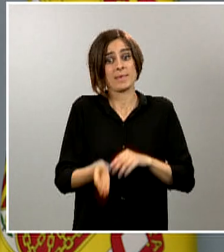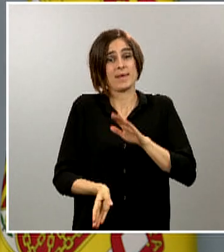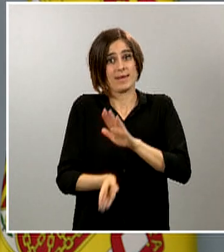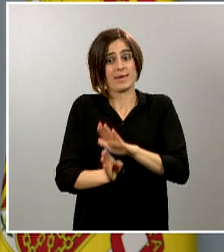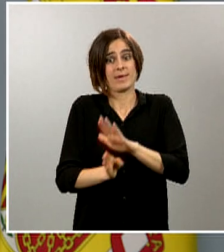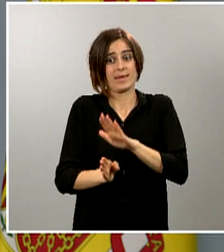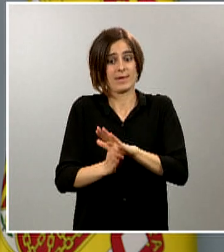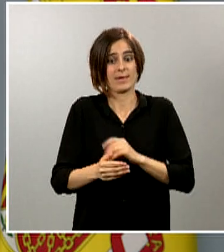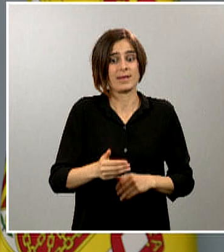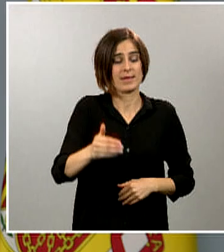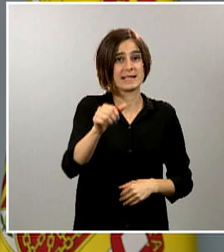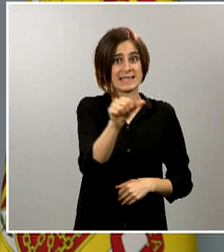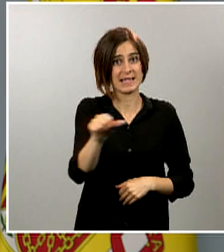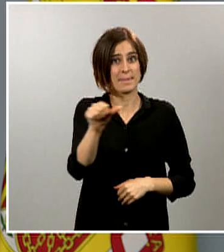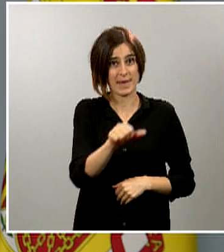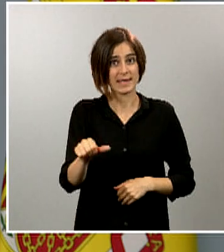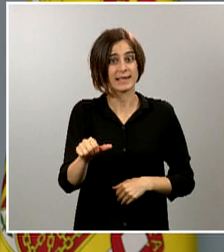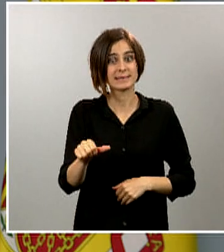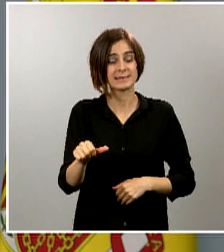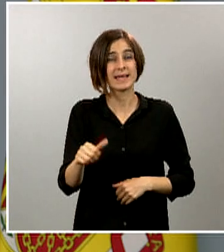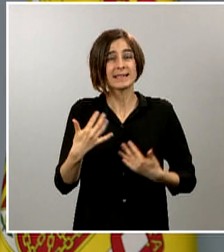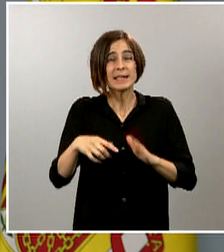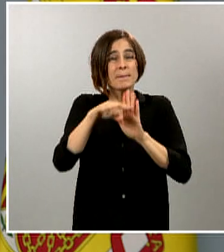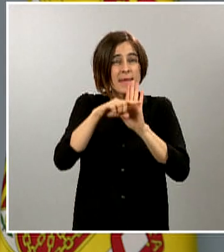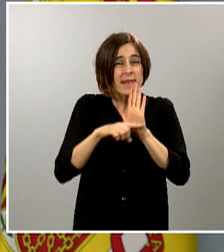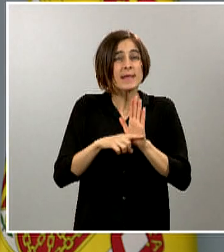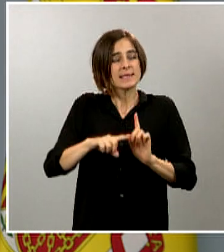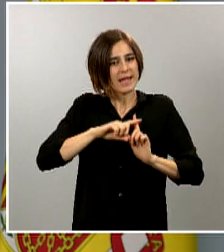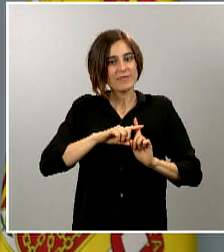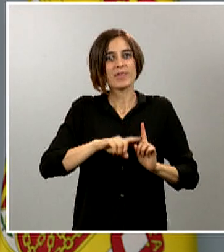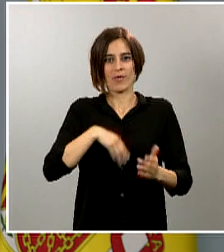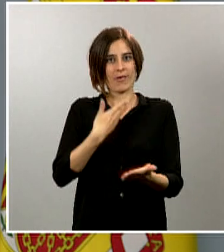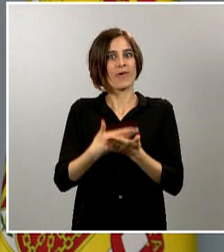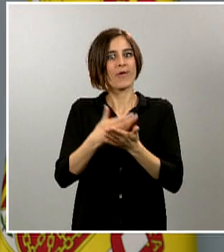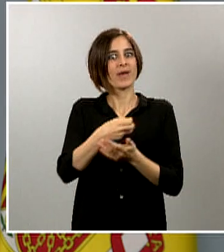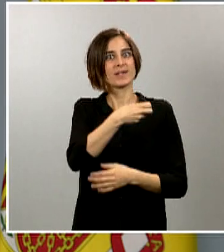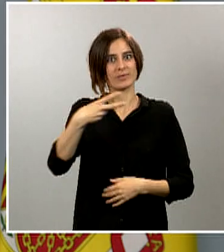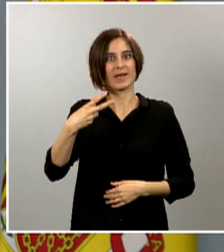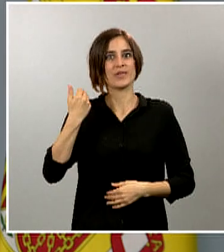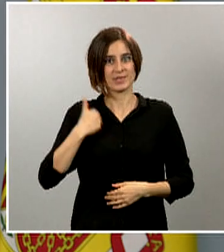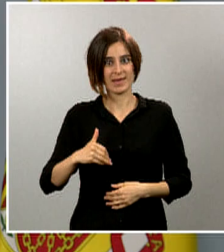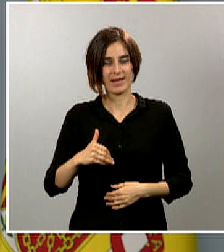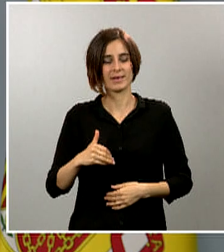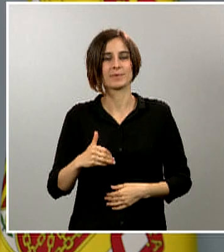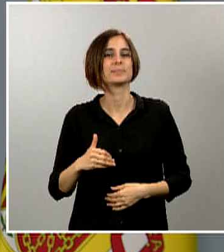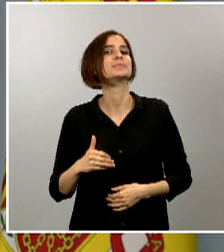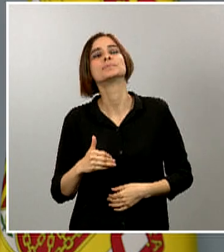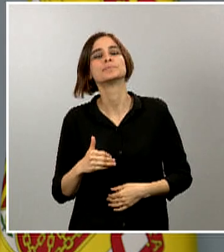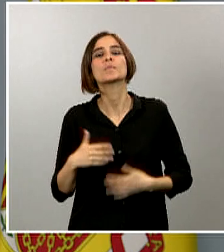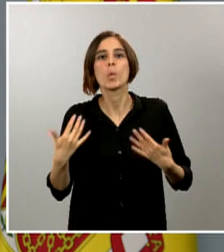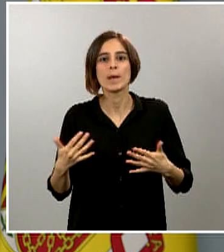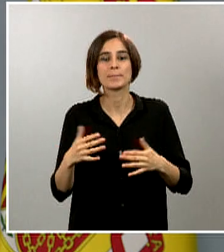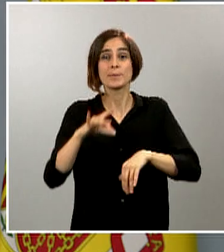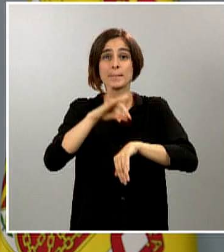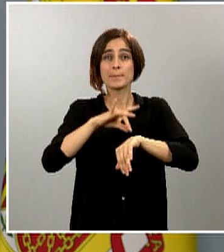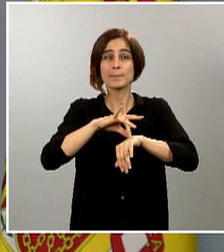próximas semanas, ya tienen resultados. Tienen los resultados que avanzaban los ministros: menos contagios,